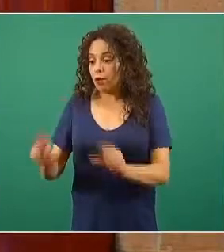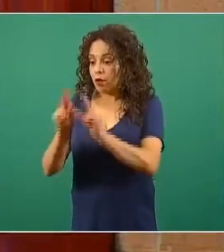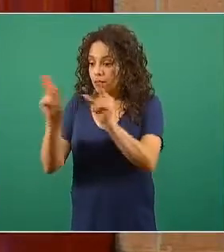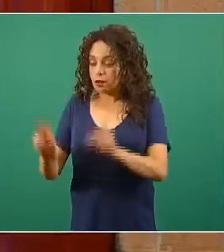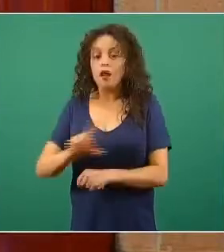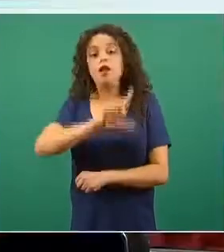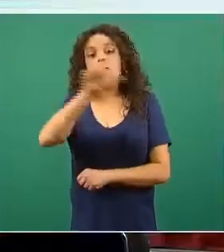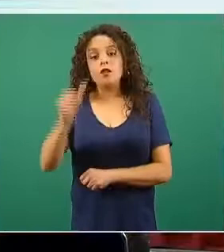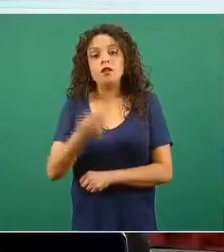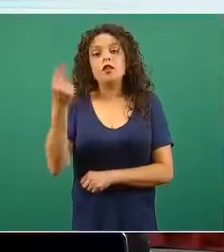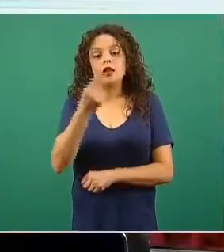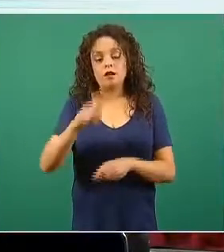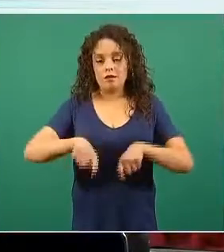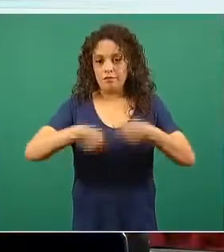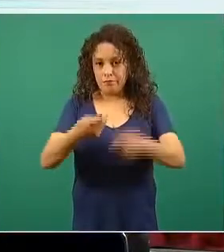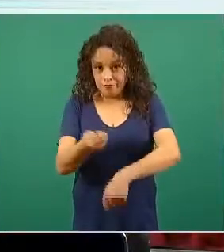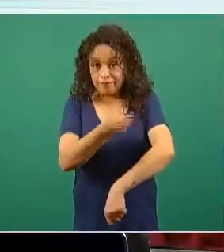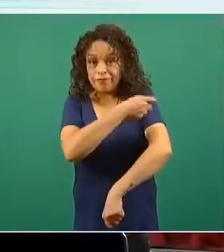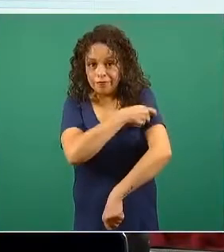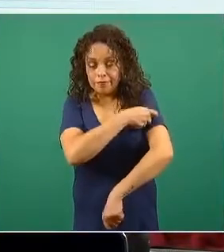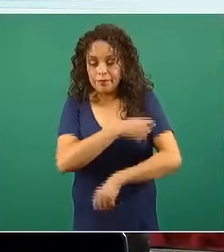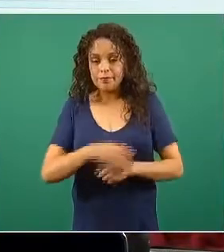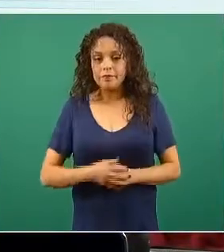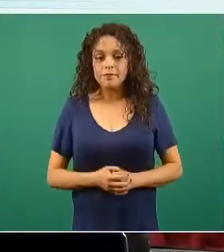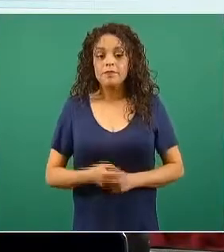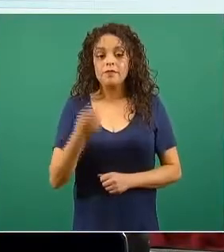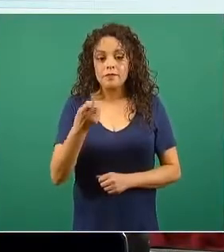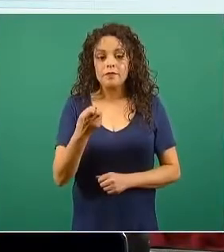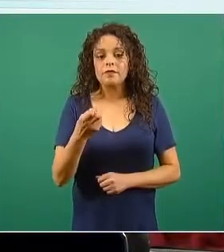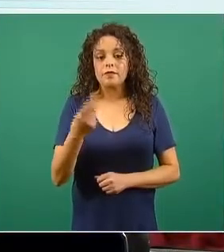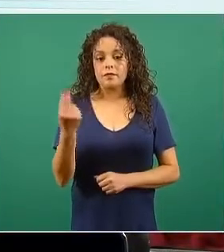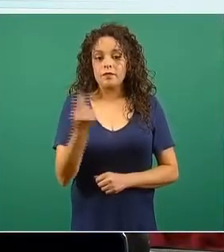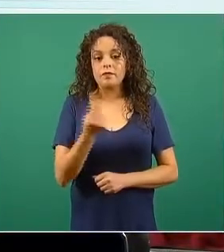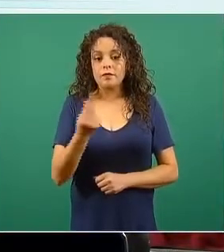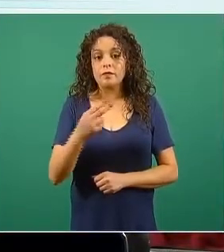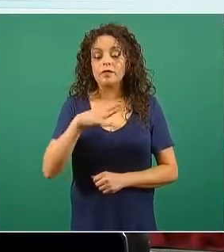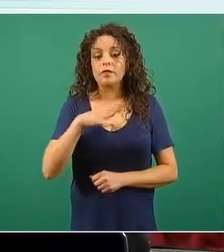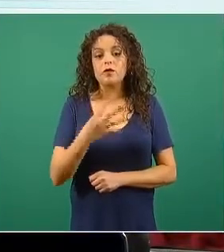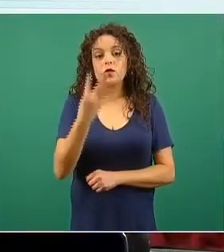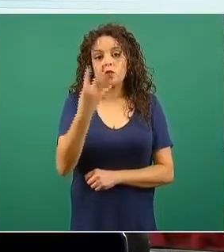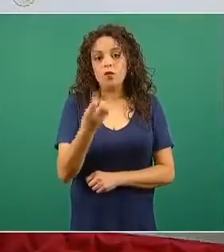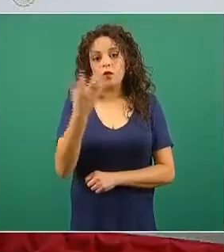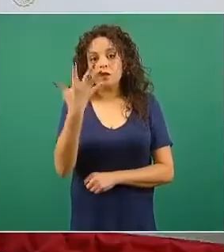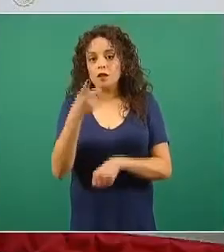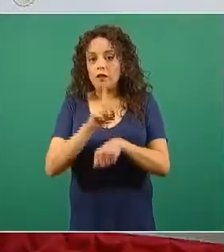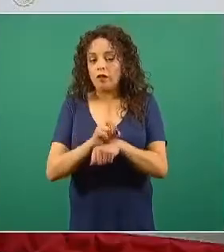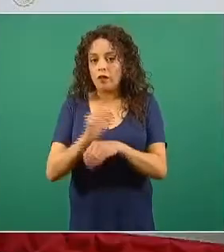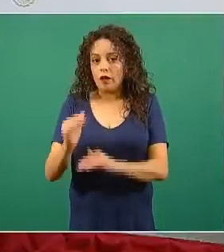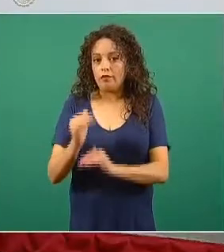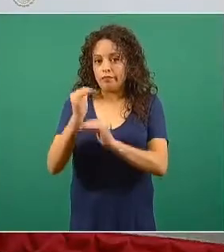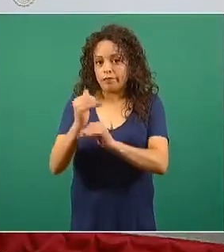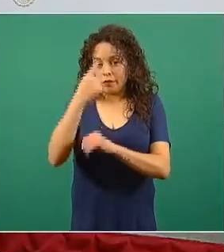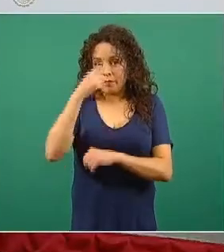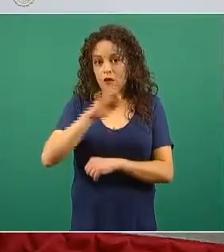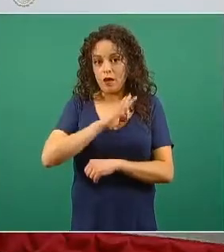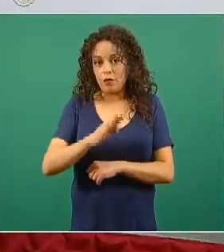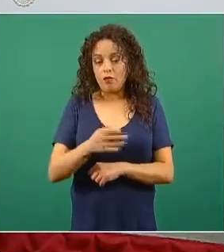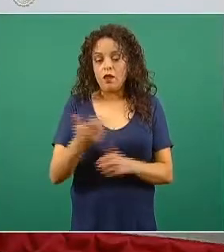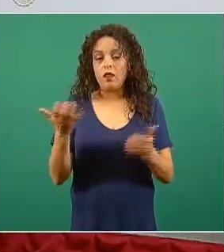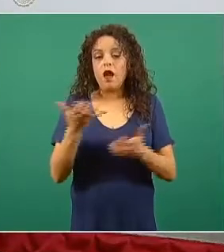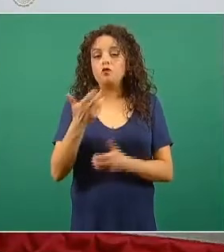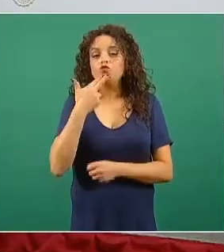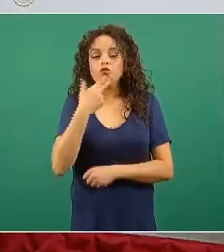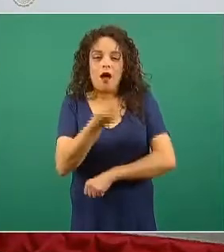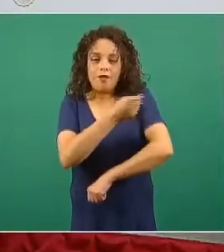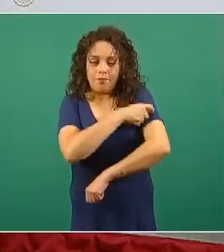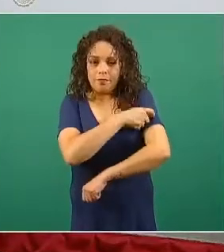para la aplicación, pues bueno, tenemos esta ventana de 4 o 5 días para poder aplicarla, lo cual le